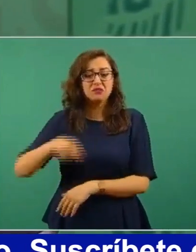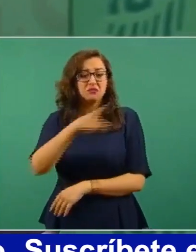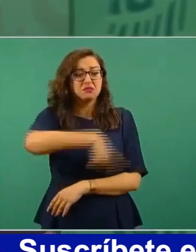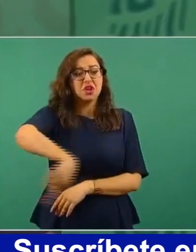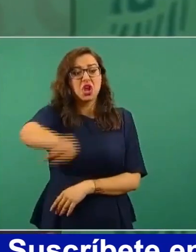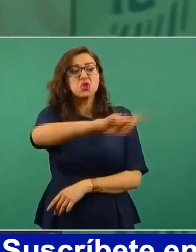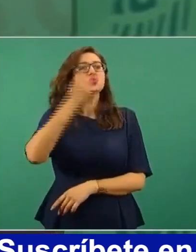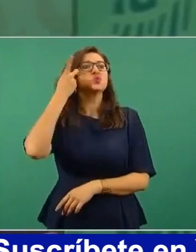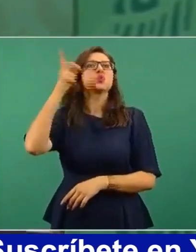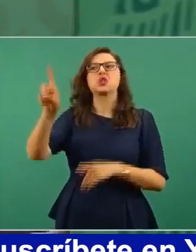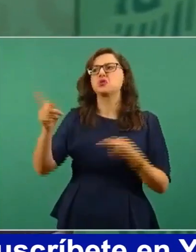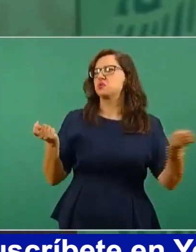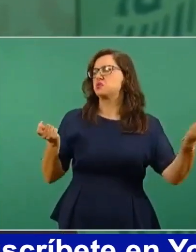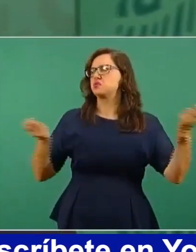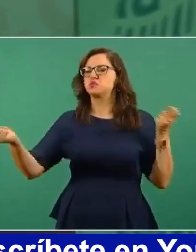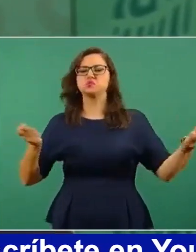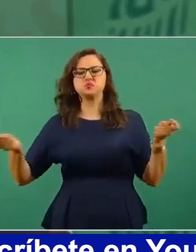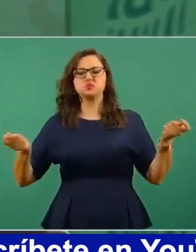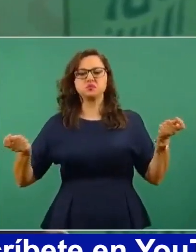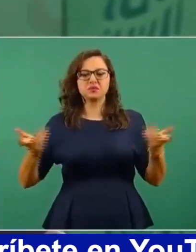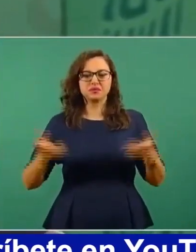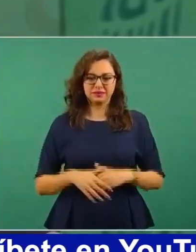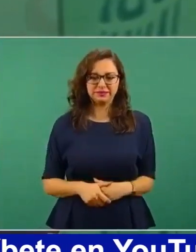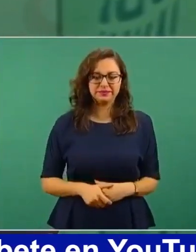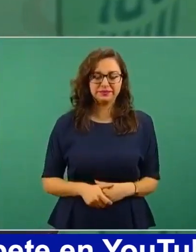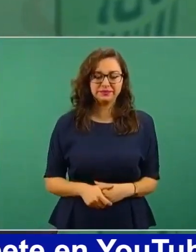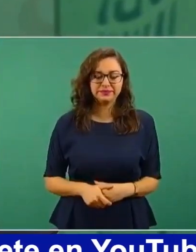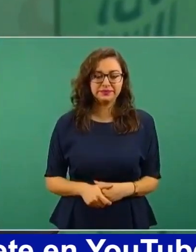país. Hay una muy buena anécdota